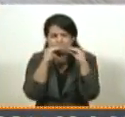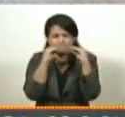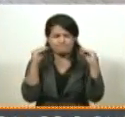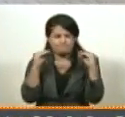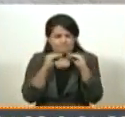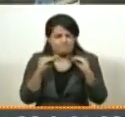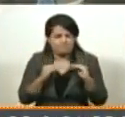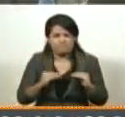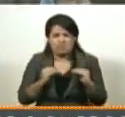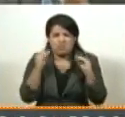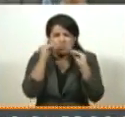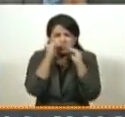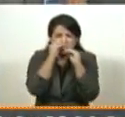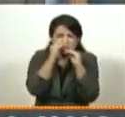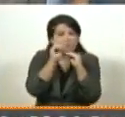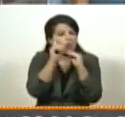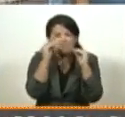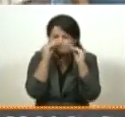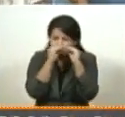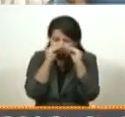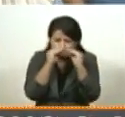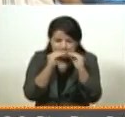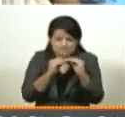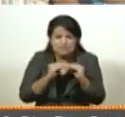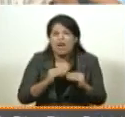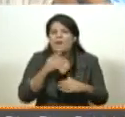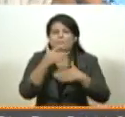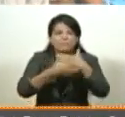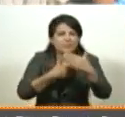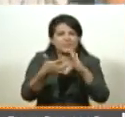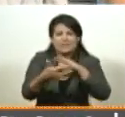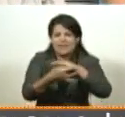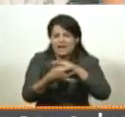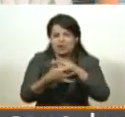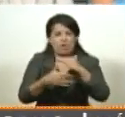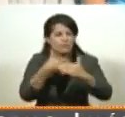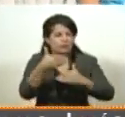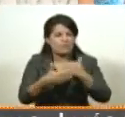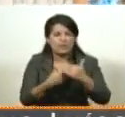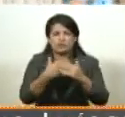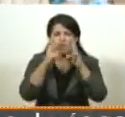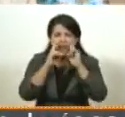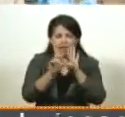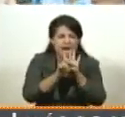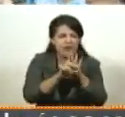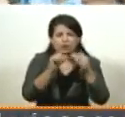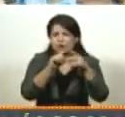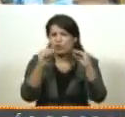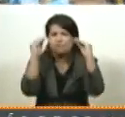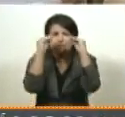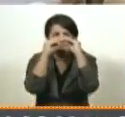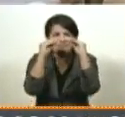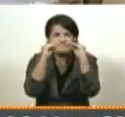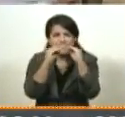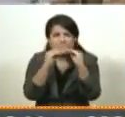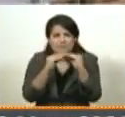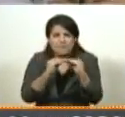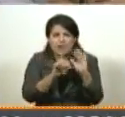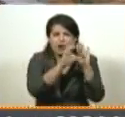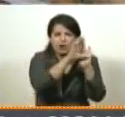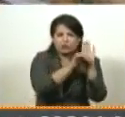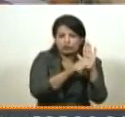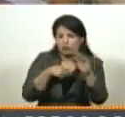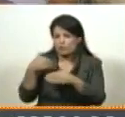de procedimientos técnicos, desde todo punto de vista. No hay ninguna diferencia entre este